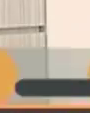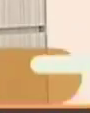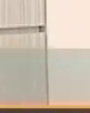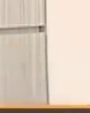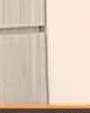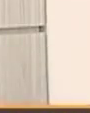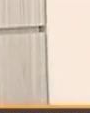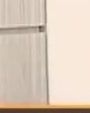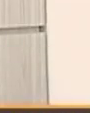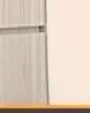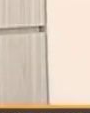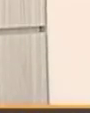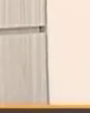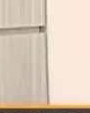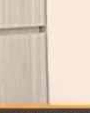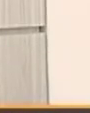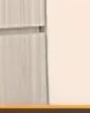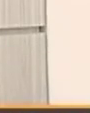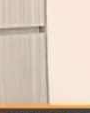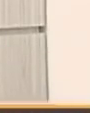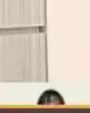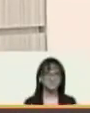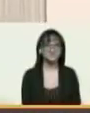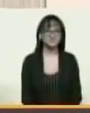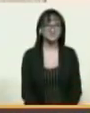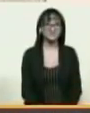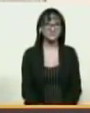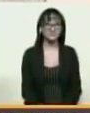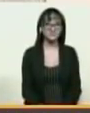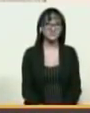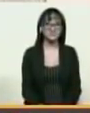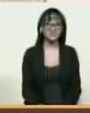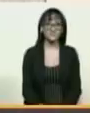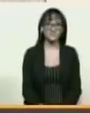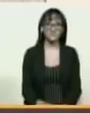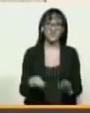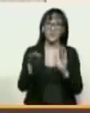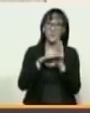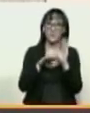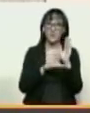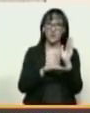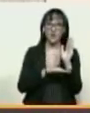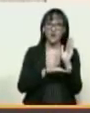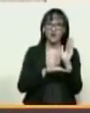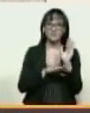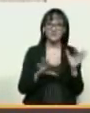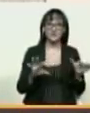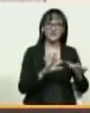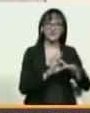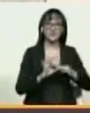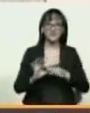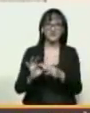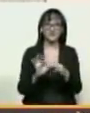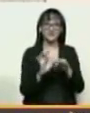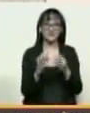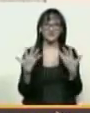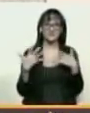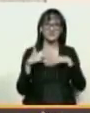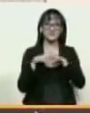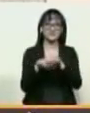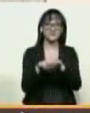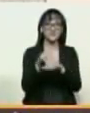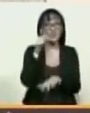nombre de todo el pueblo venezolano, el director del Departamento de Programas, Alianzas e Integración de